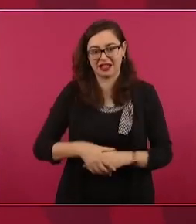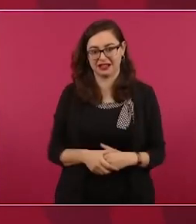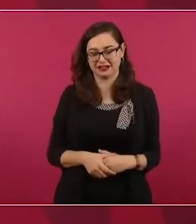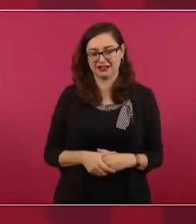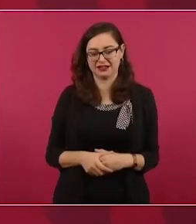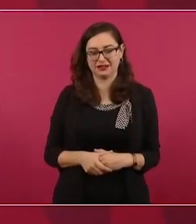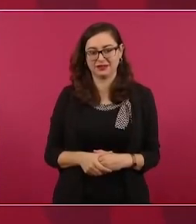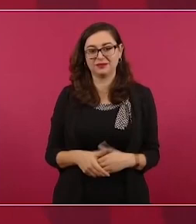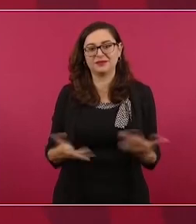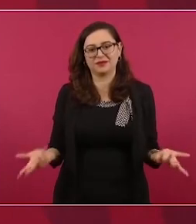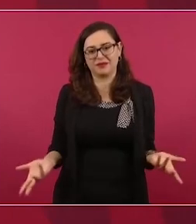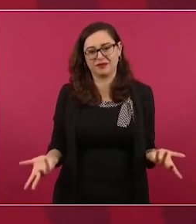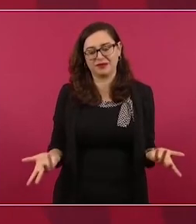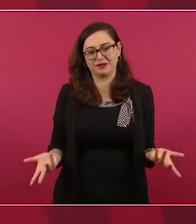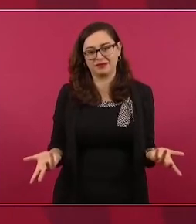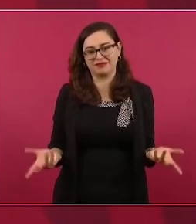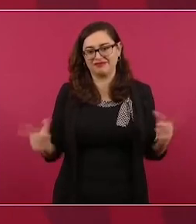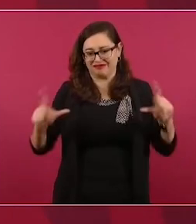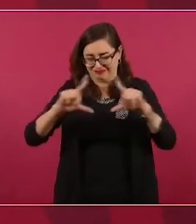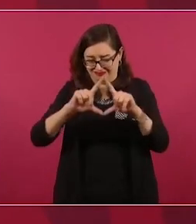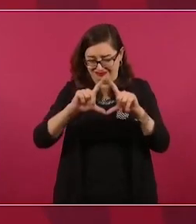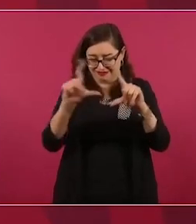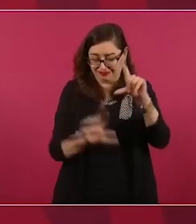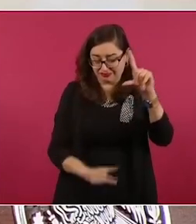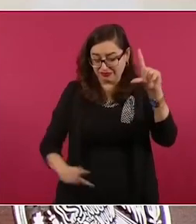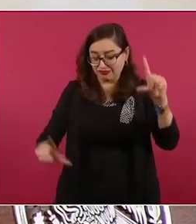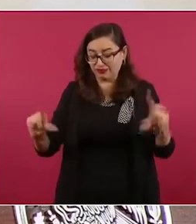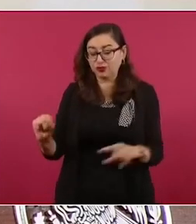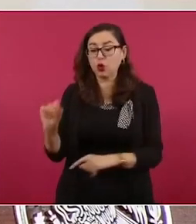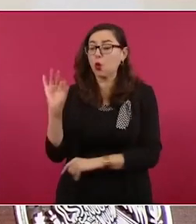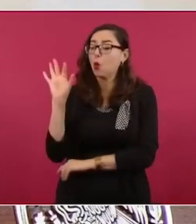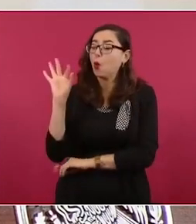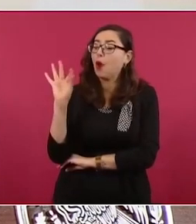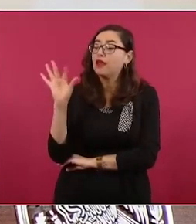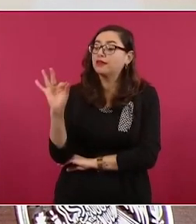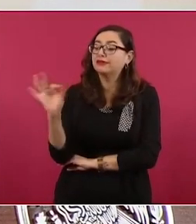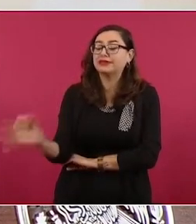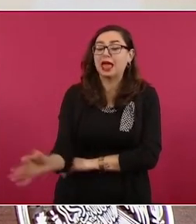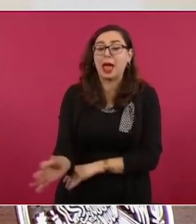para toda la República, 40 mil elementos,